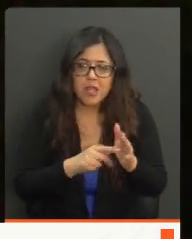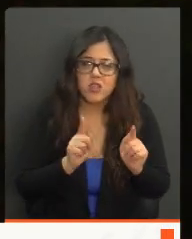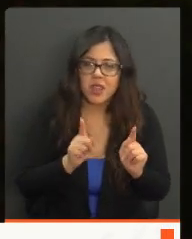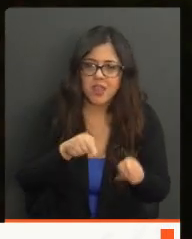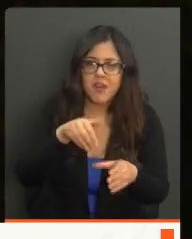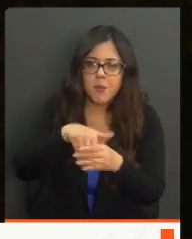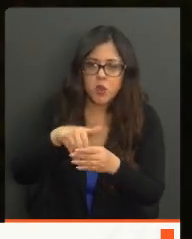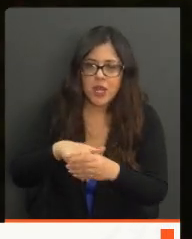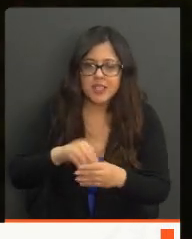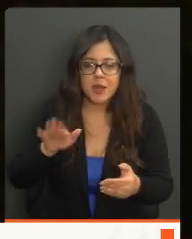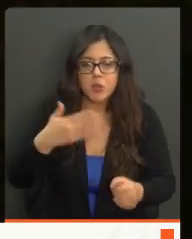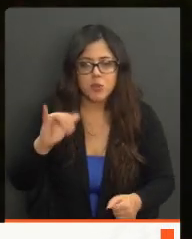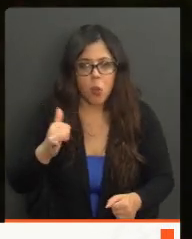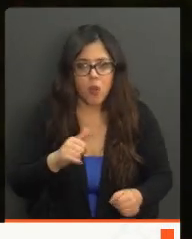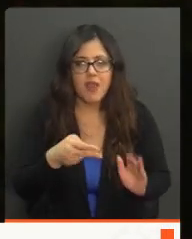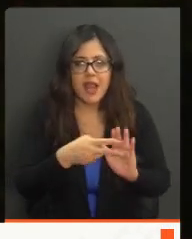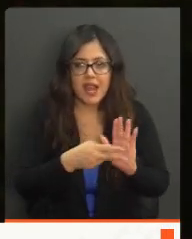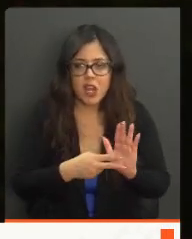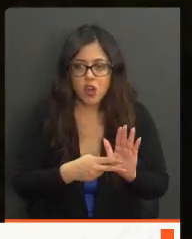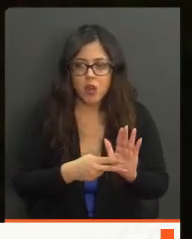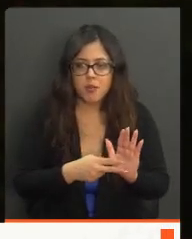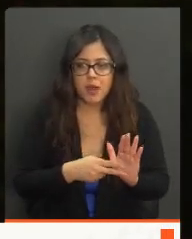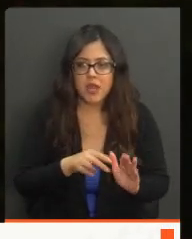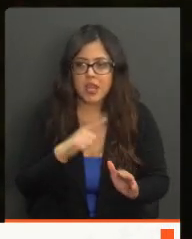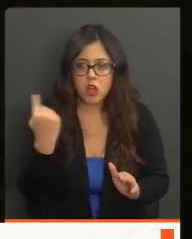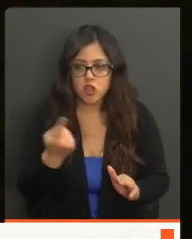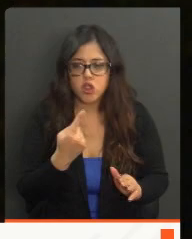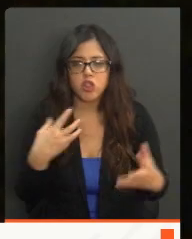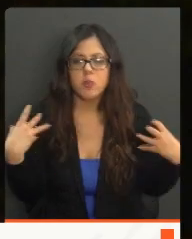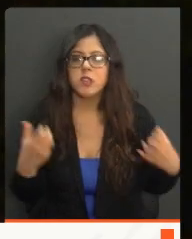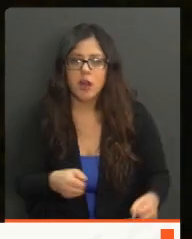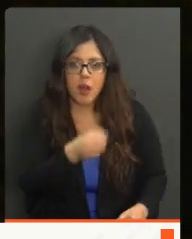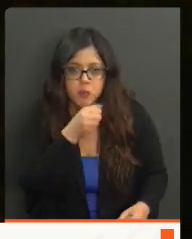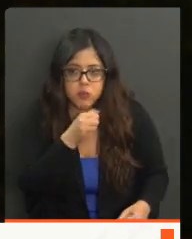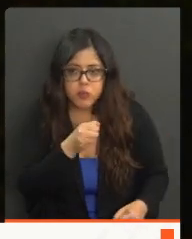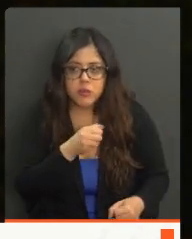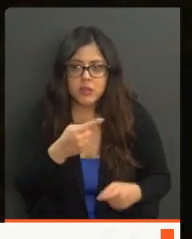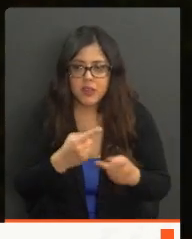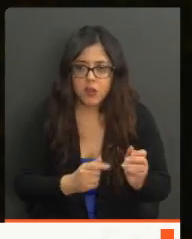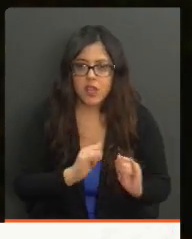jueves las normas de estas informaciones que, por cierto, vamos a estar reporteando y desarrollando en nuestros distintos informativos.